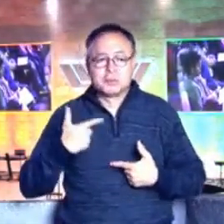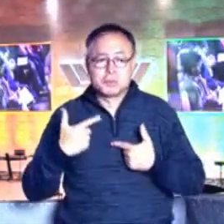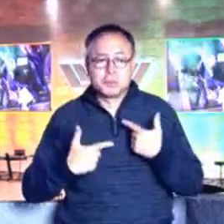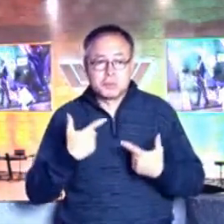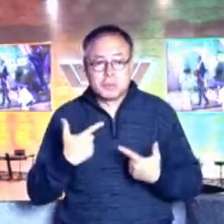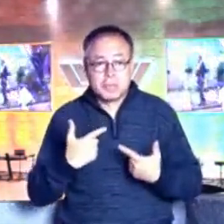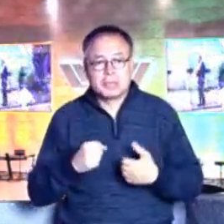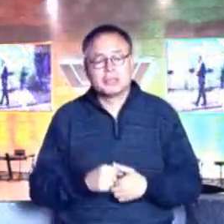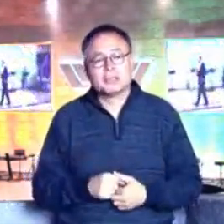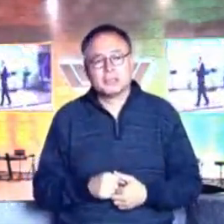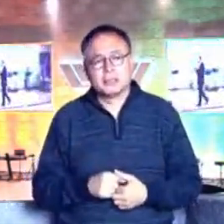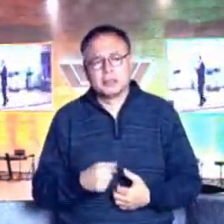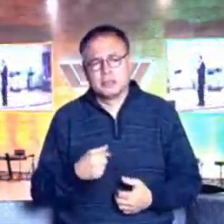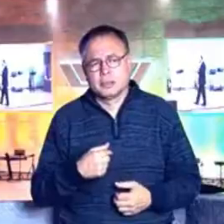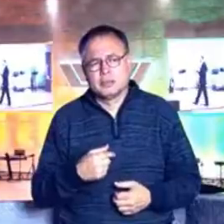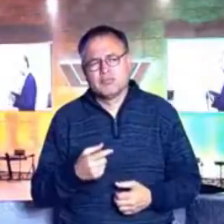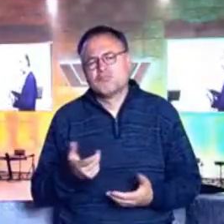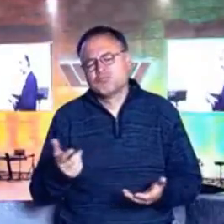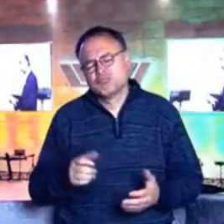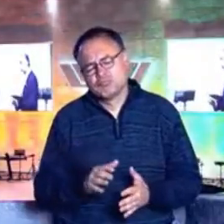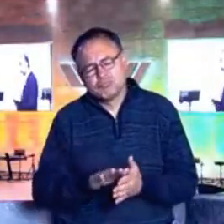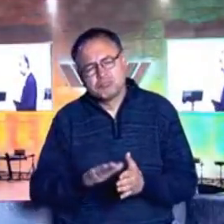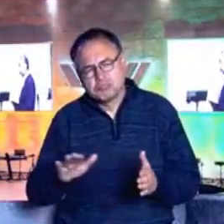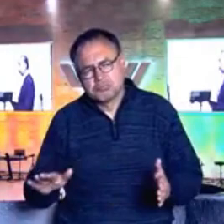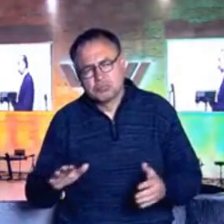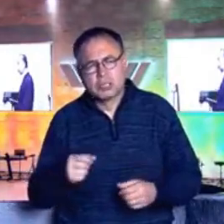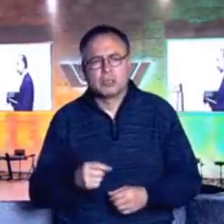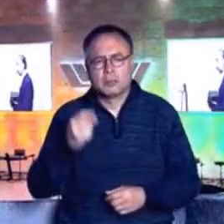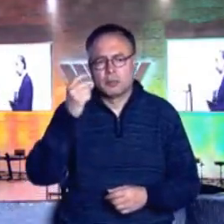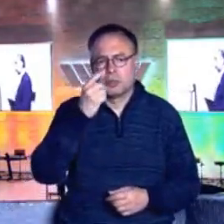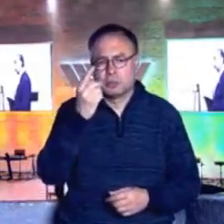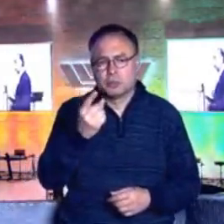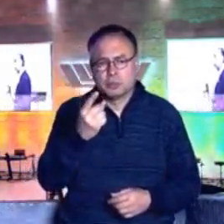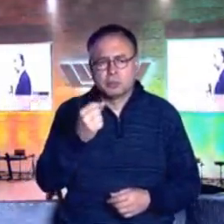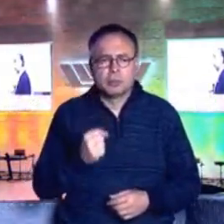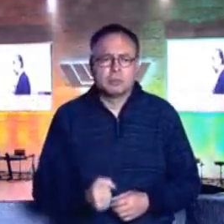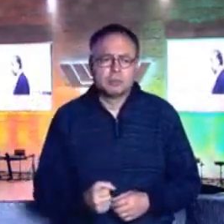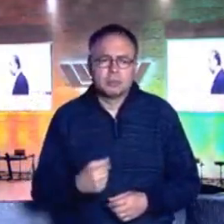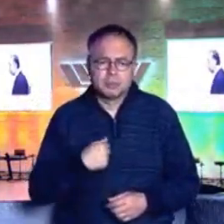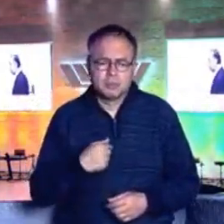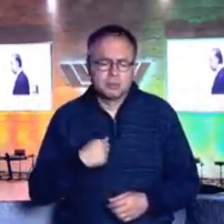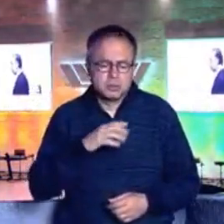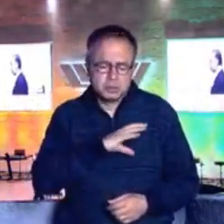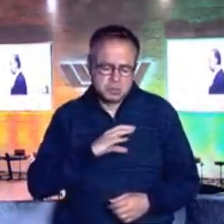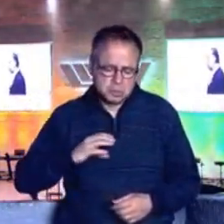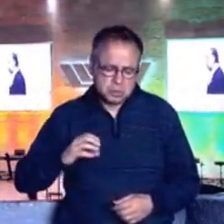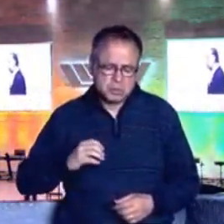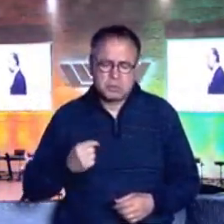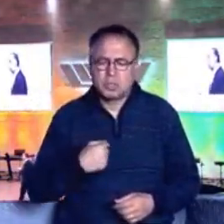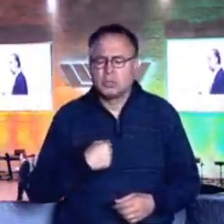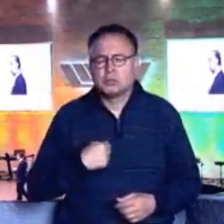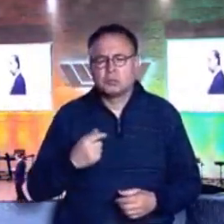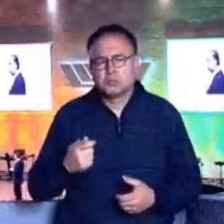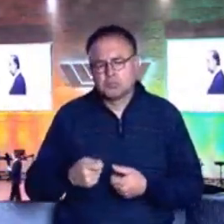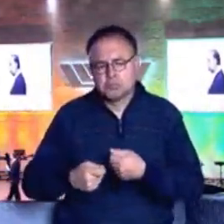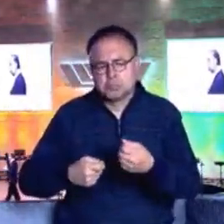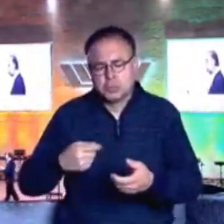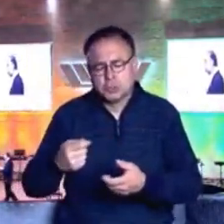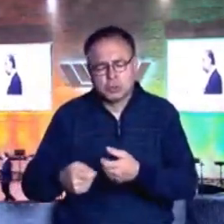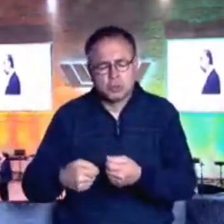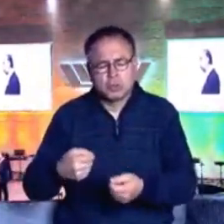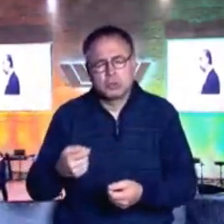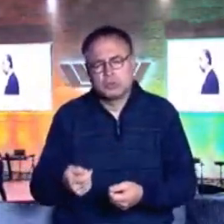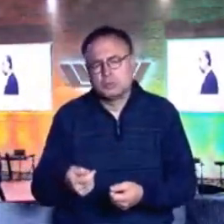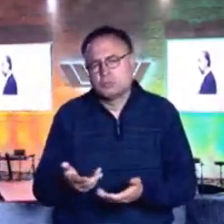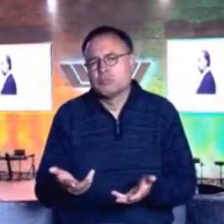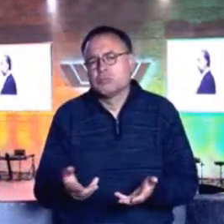y Busco a Dios porque a m Dios no me provee porque a lo mejor eres de los que siempre dice ay Pobre de mí yo no tengo nada Yo no doy